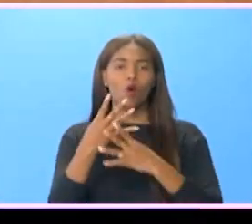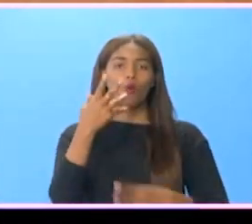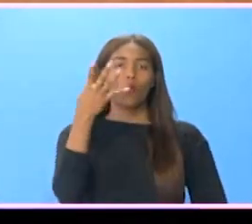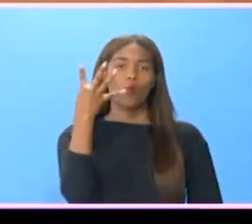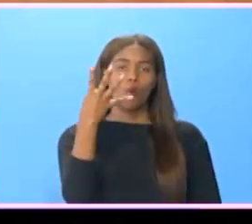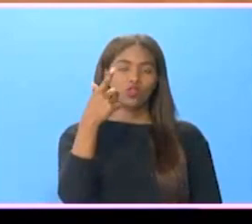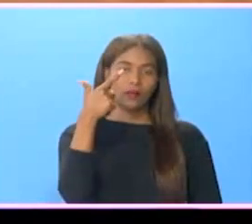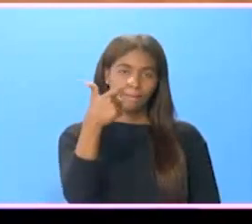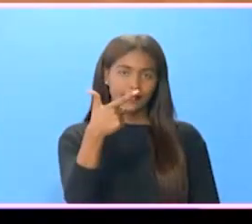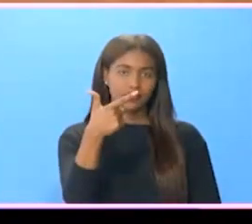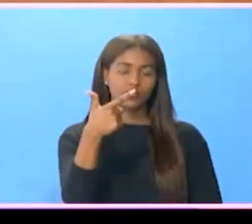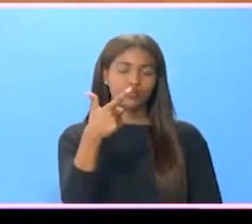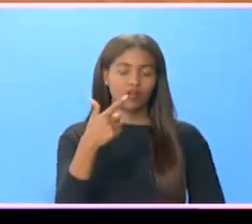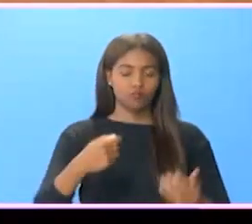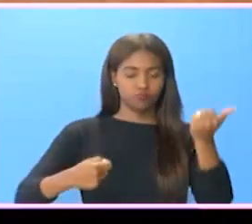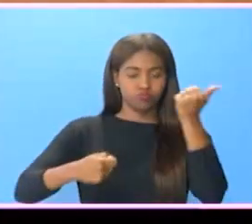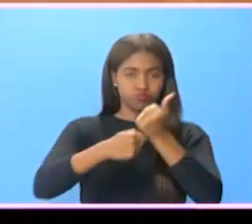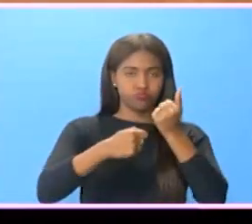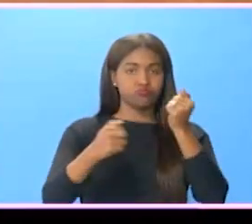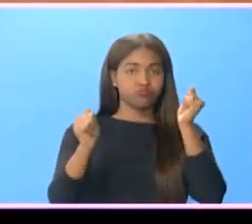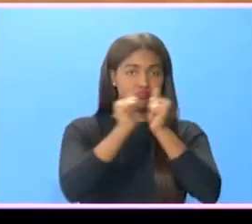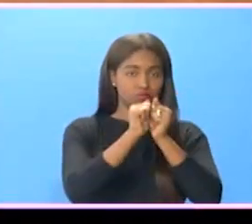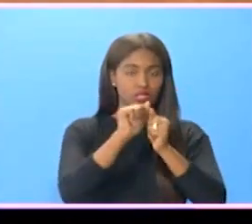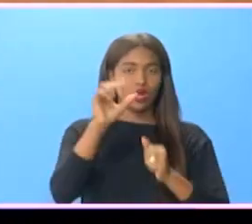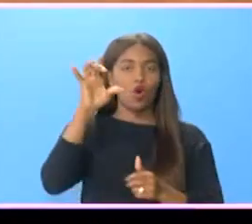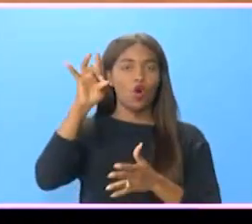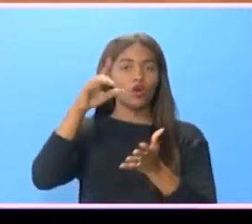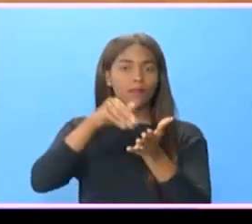Glock con sus cargadores y municiones,